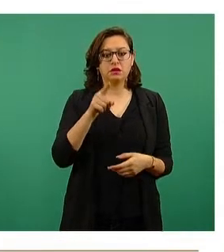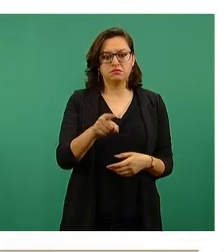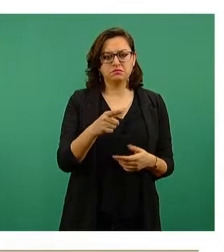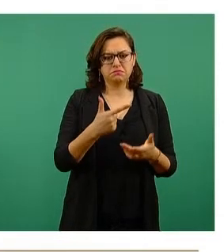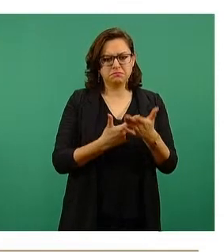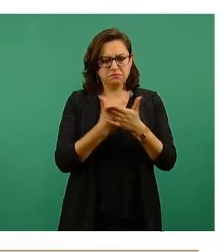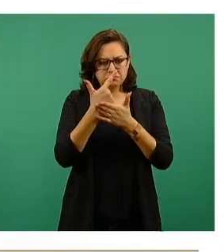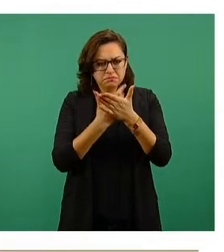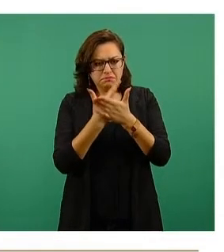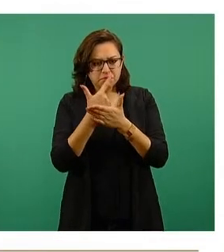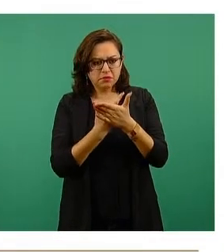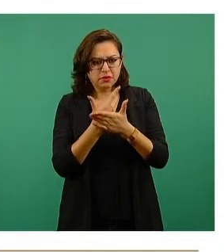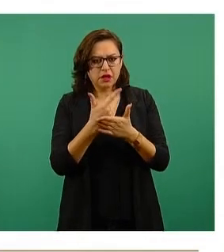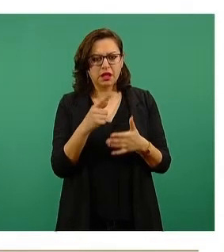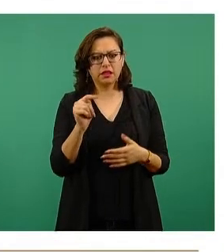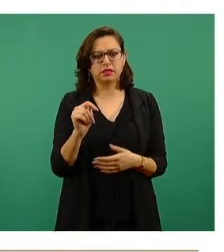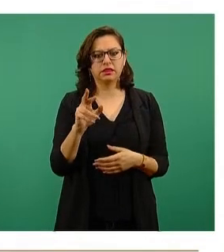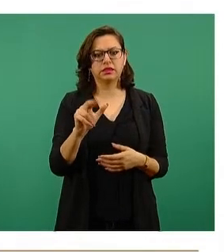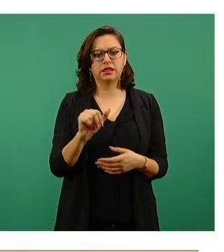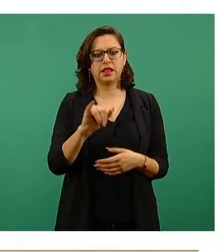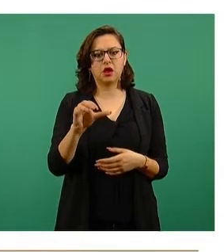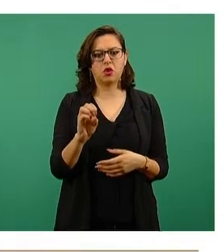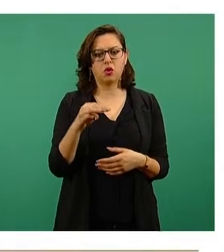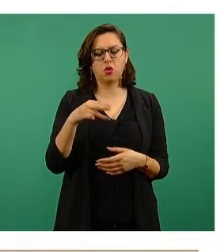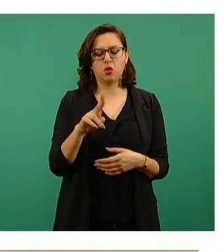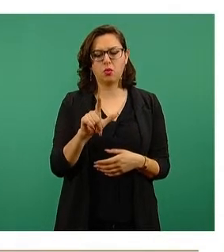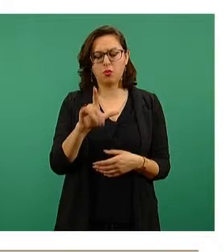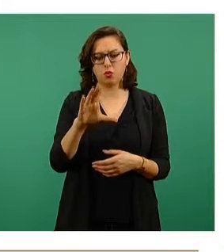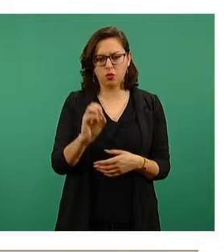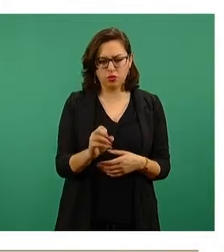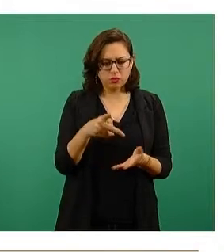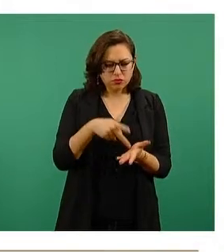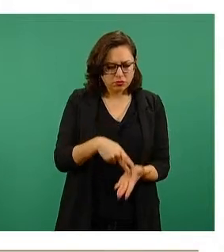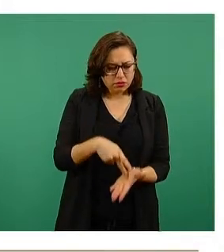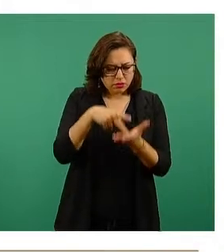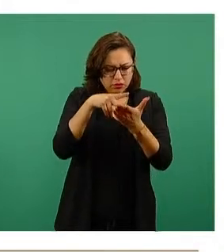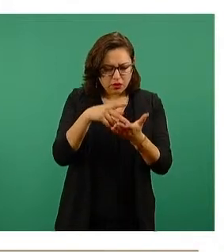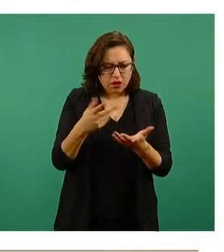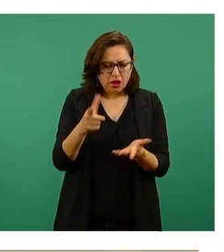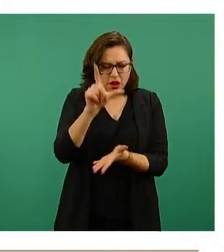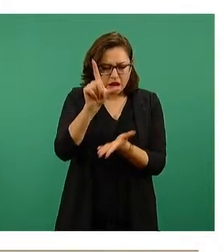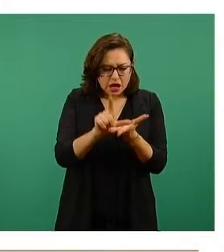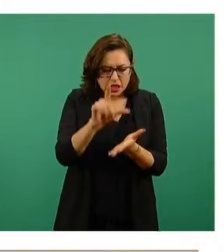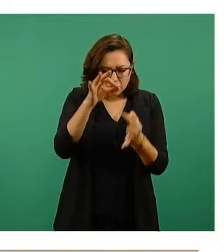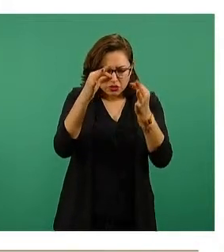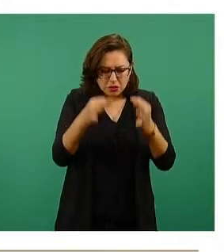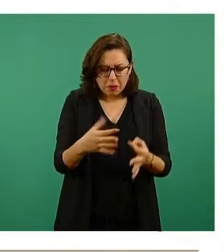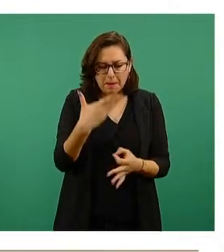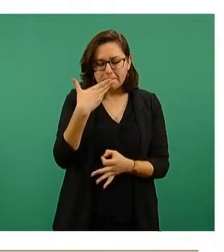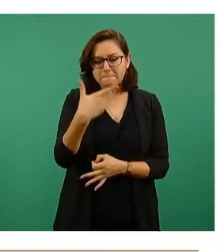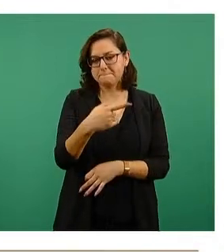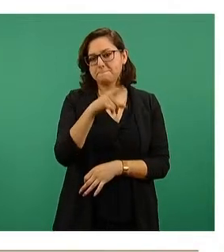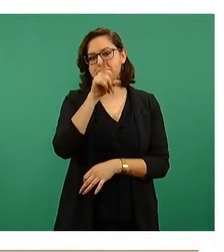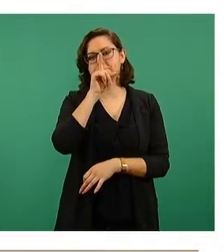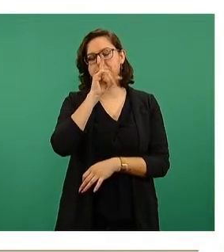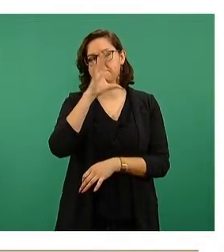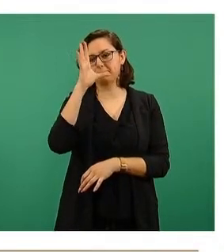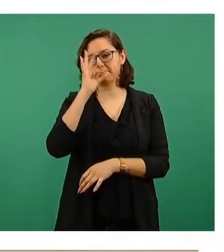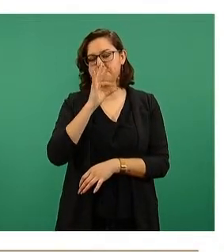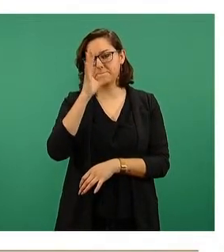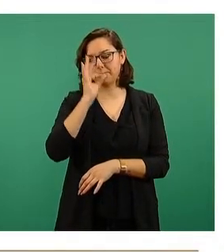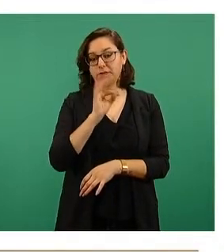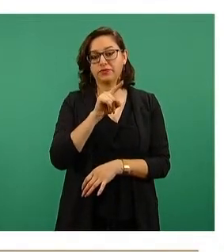volumen, se detectaron faltantes que van de 594 mililitros a 1.3 litros en 15 de los